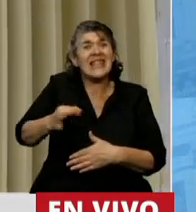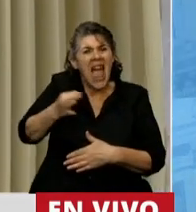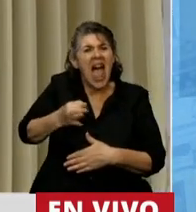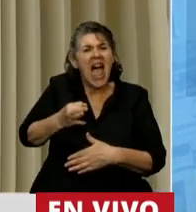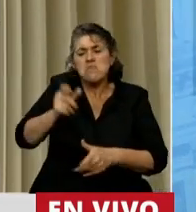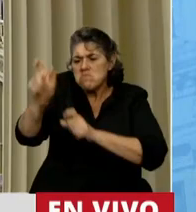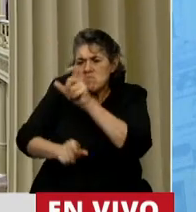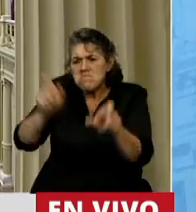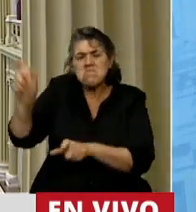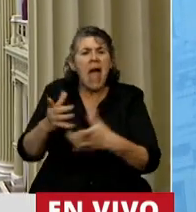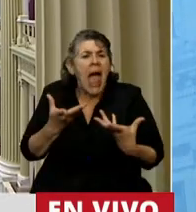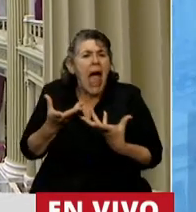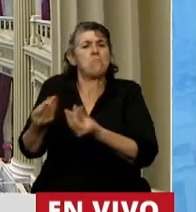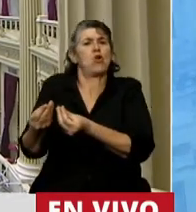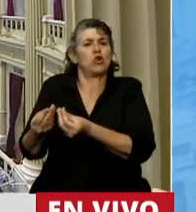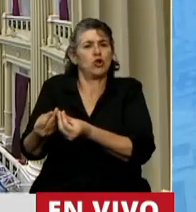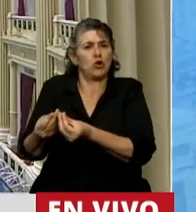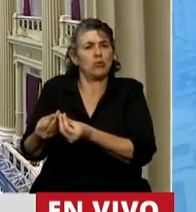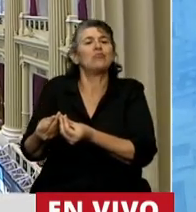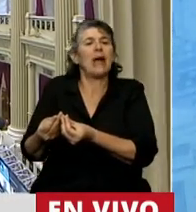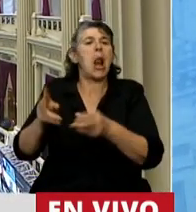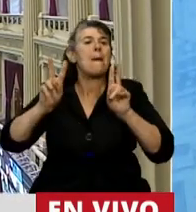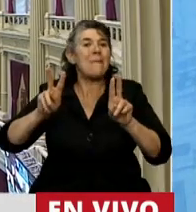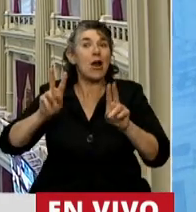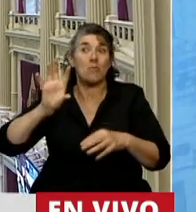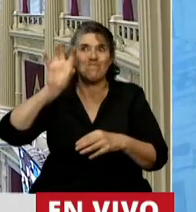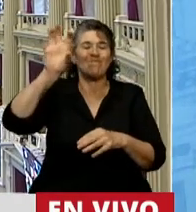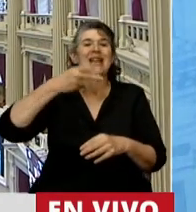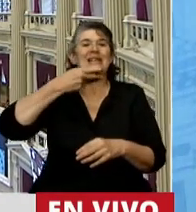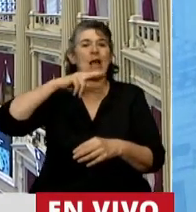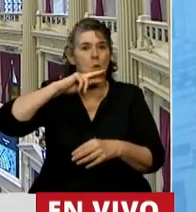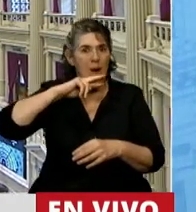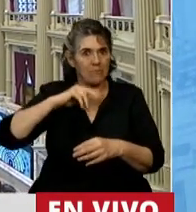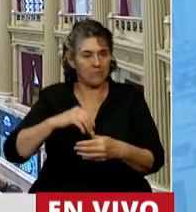apoyo mayoritario de los sanjuaninos.